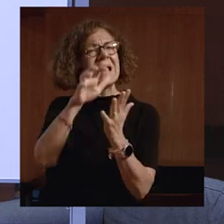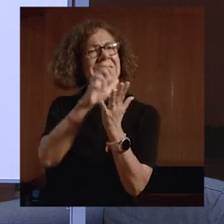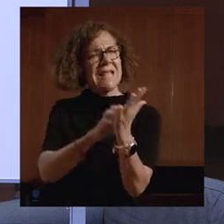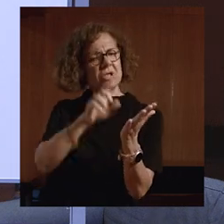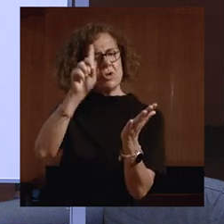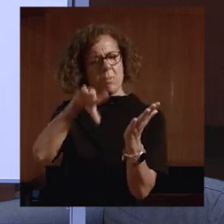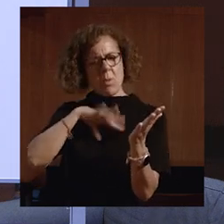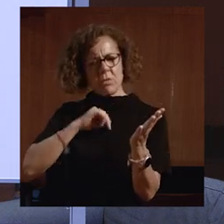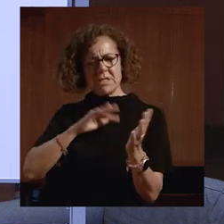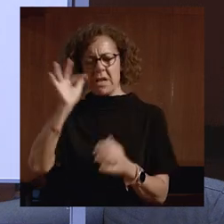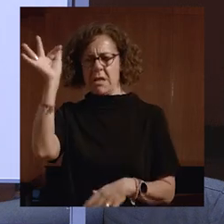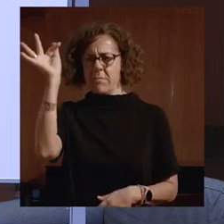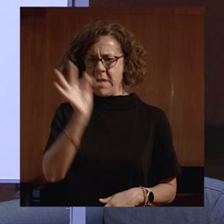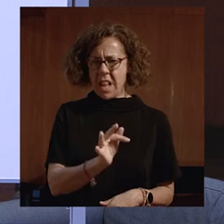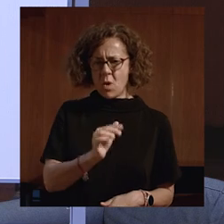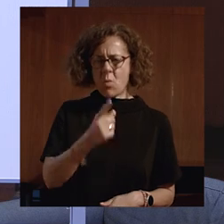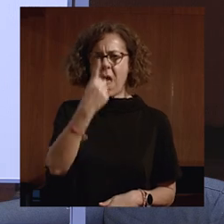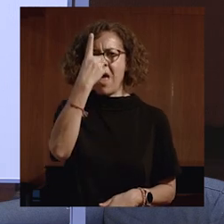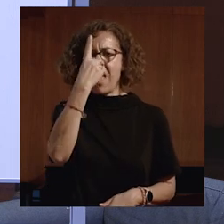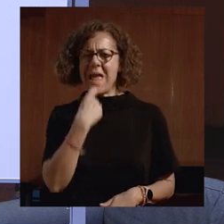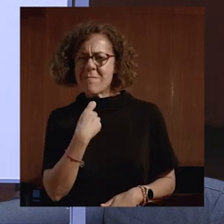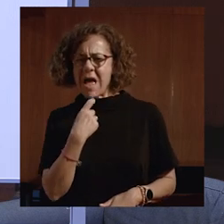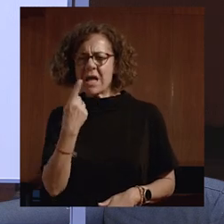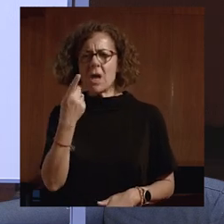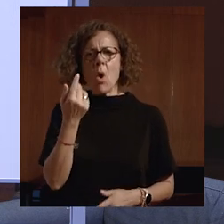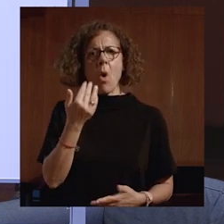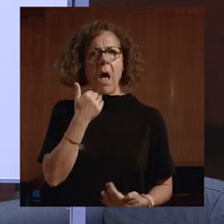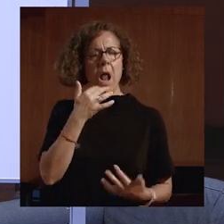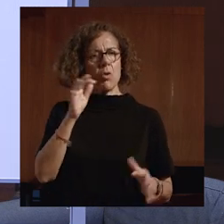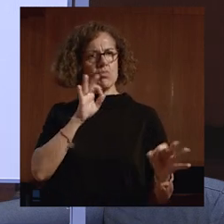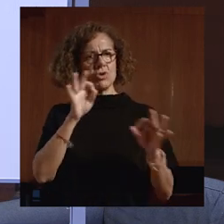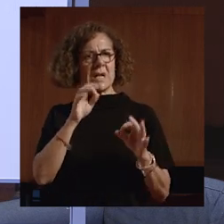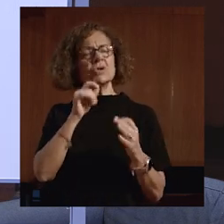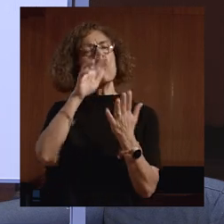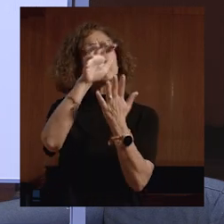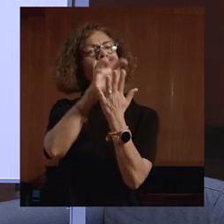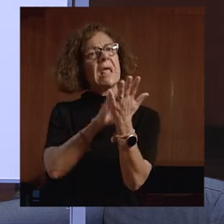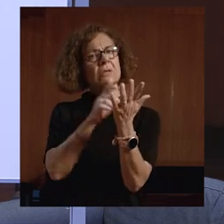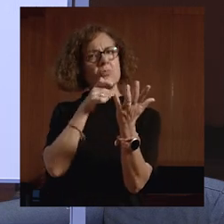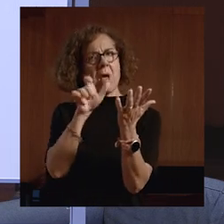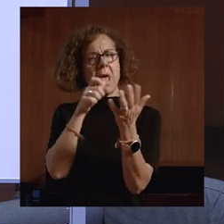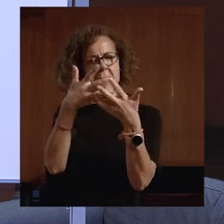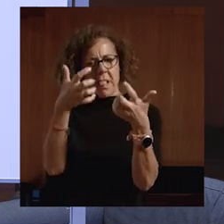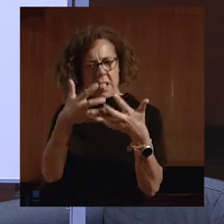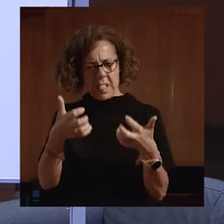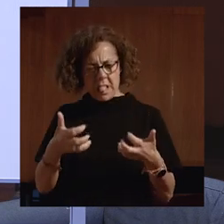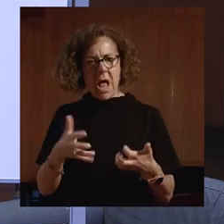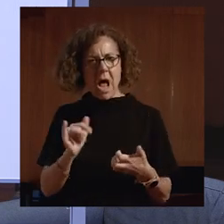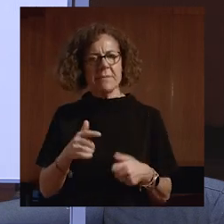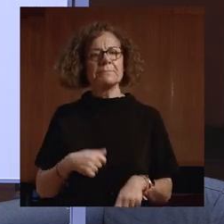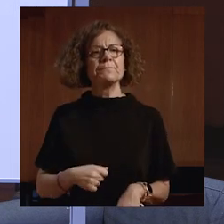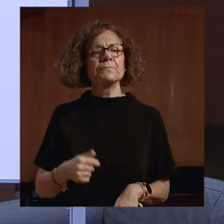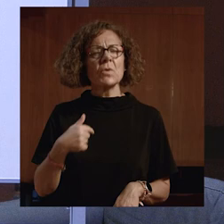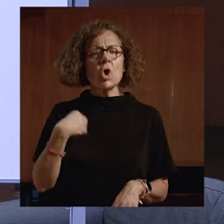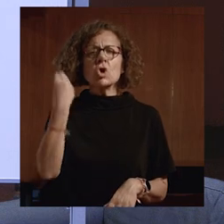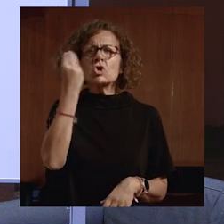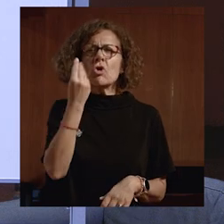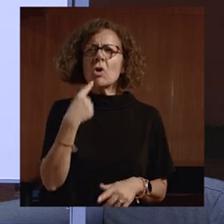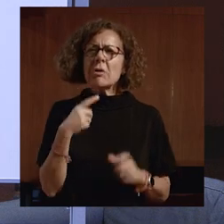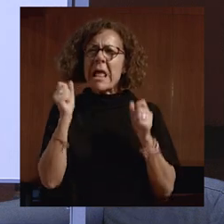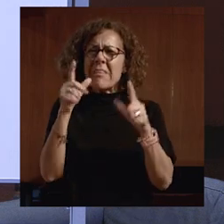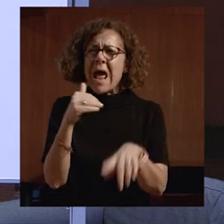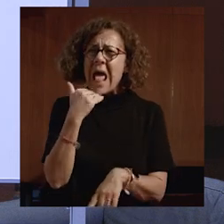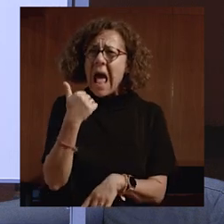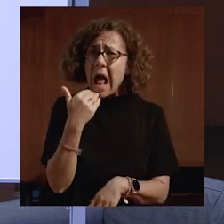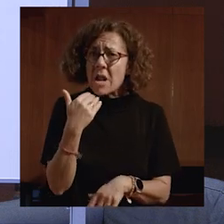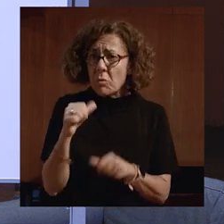película, es una imagen, es una obra musical y es un texto con palabras. De hecho, yo creo que no voy a aportar nada a lo